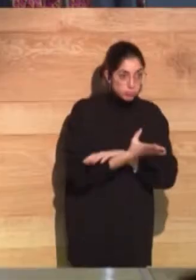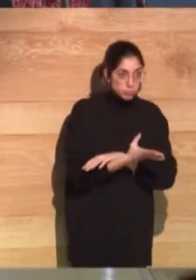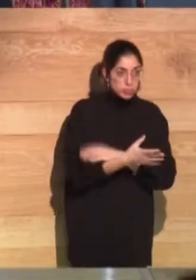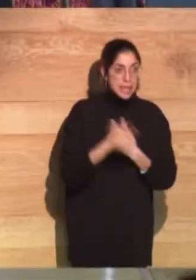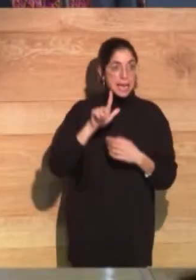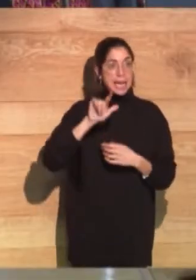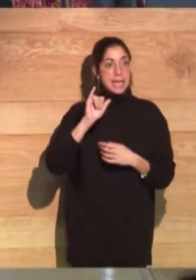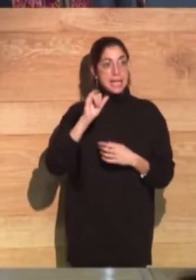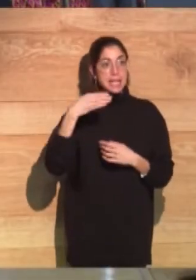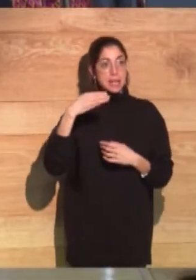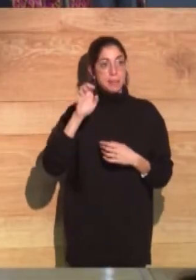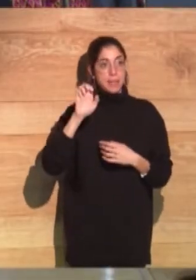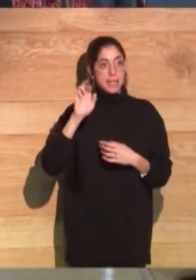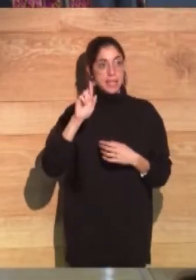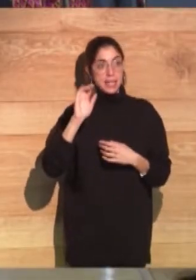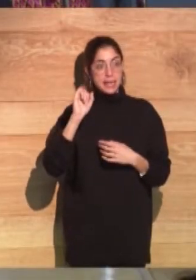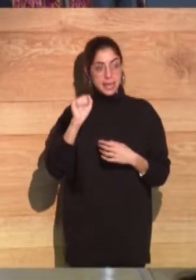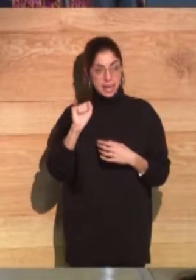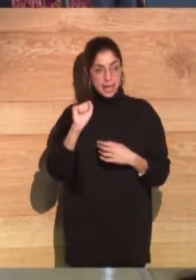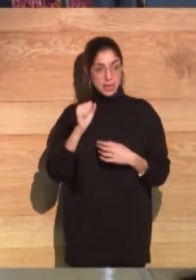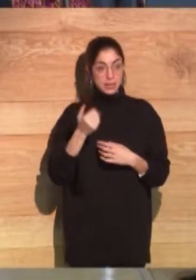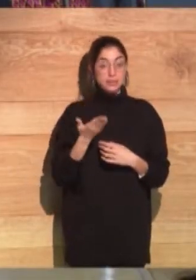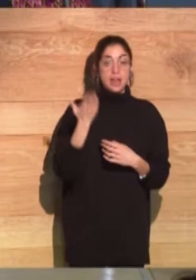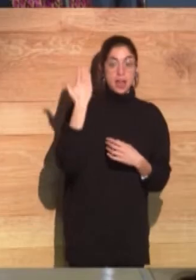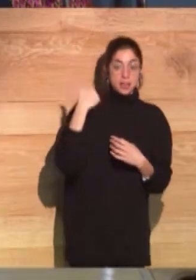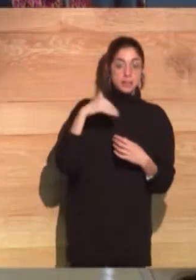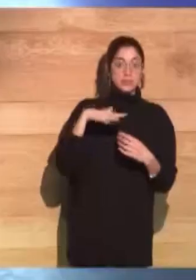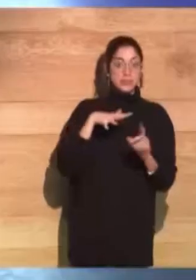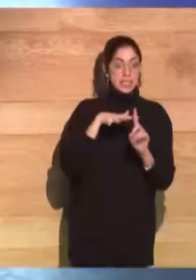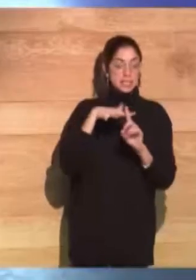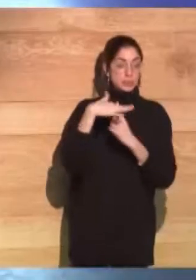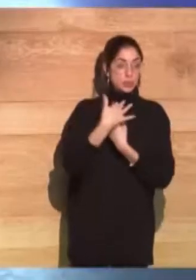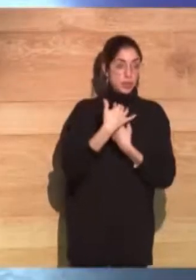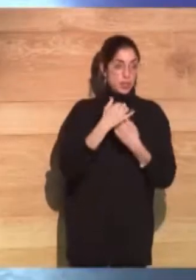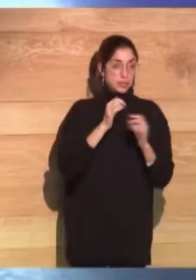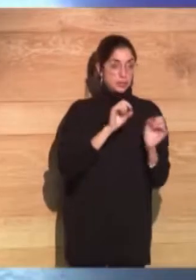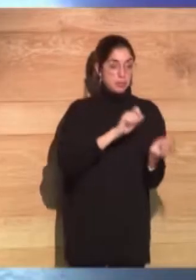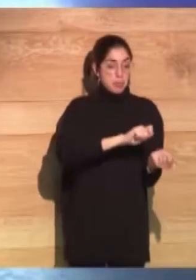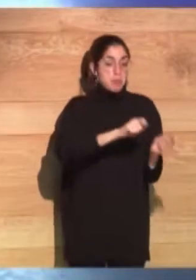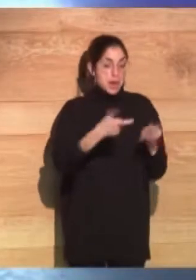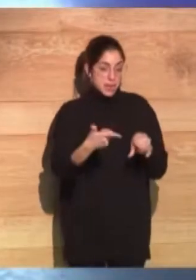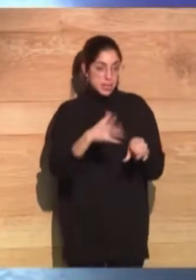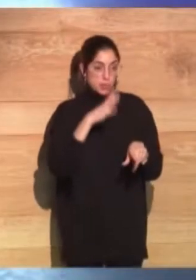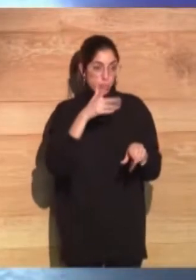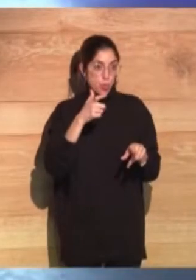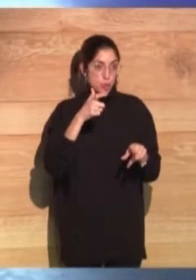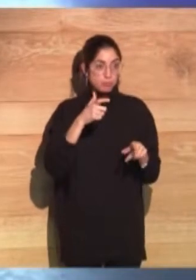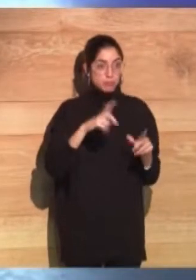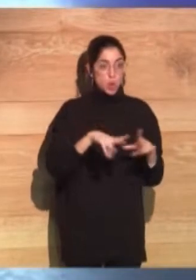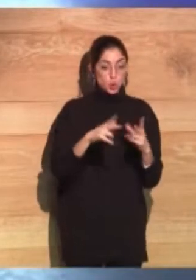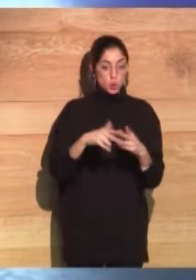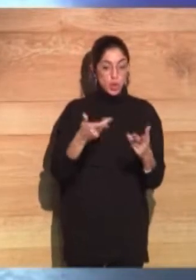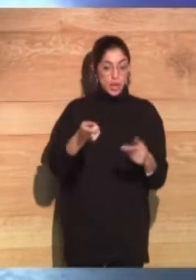Liberia tuvo que soportar unas circunstancias similares. Nuestra población